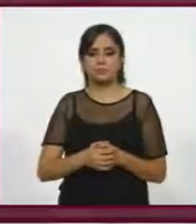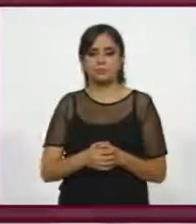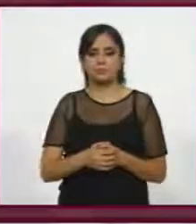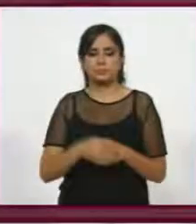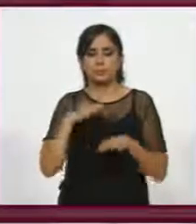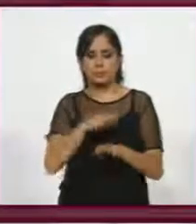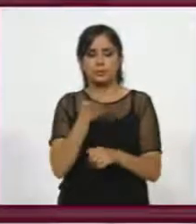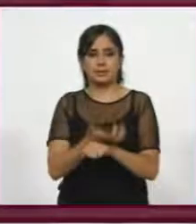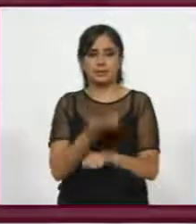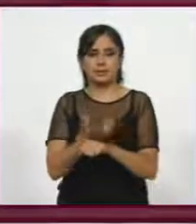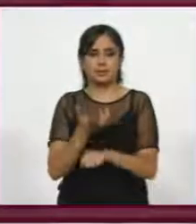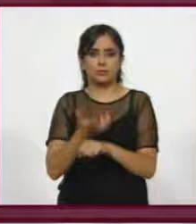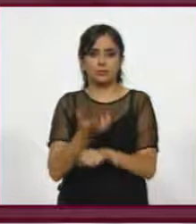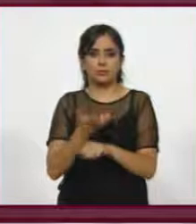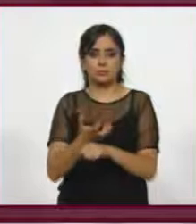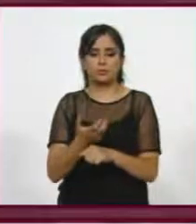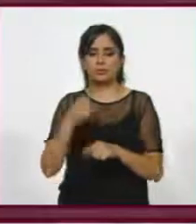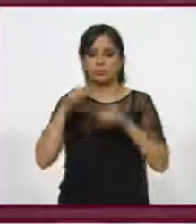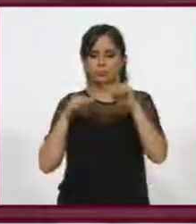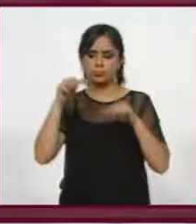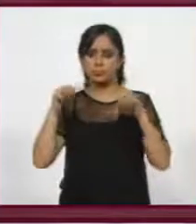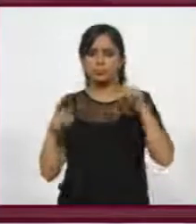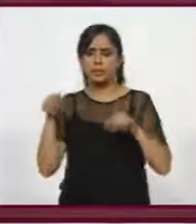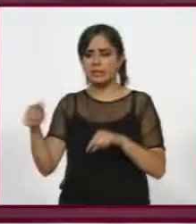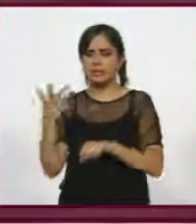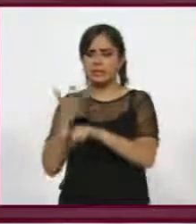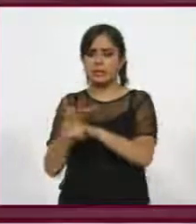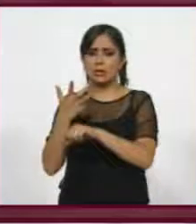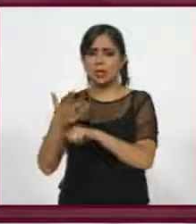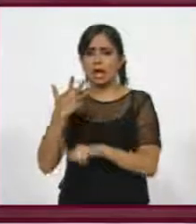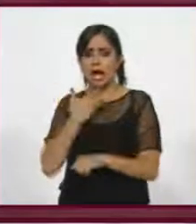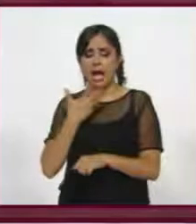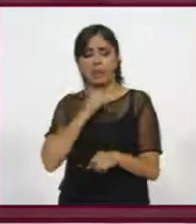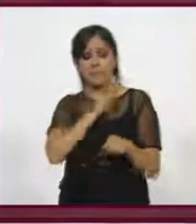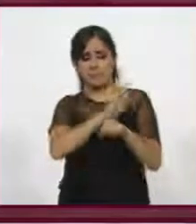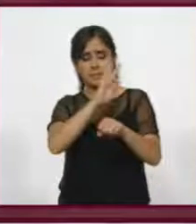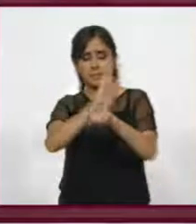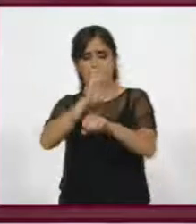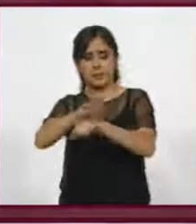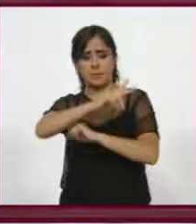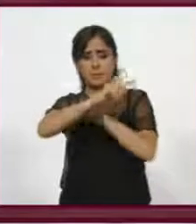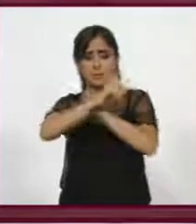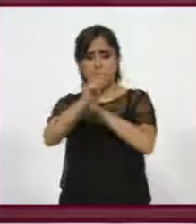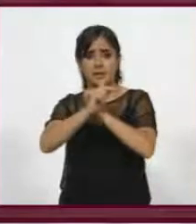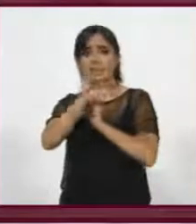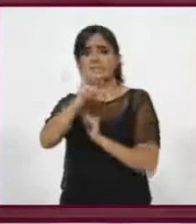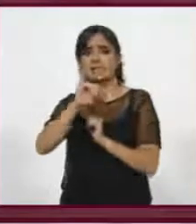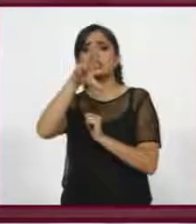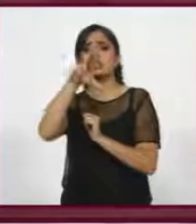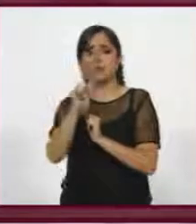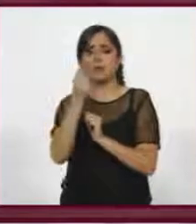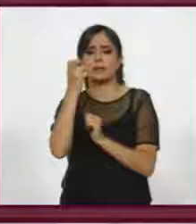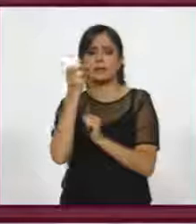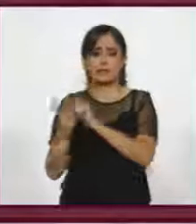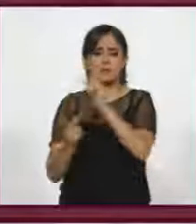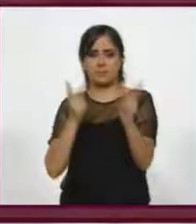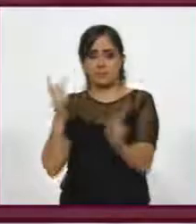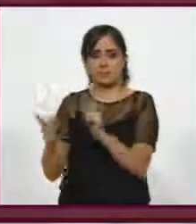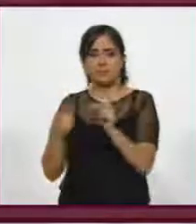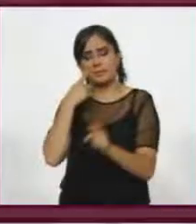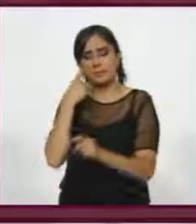sobre los Estados Unidos. ¿En qué medida cree que Estados Unidos toma en cuenta los intereses de países como, ¿no? Este es el propio